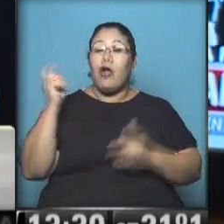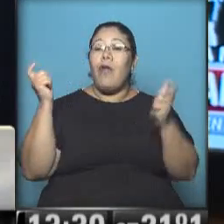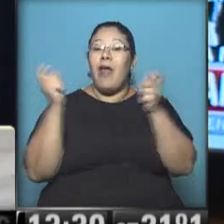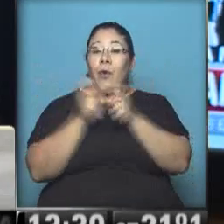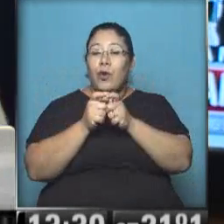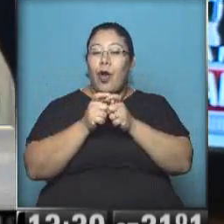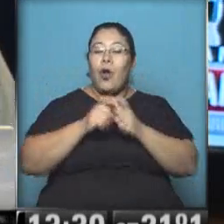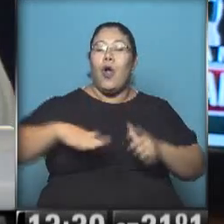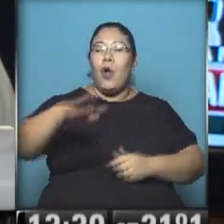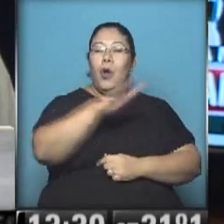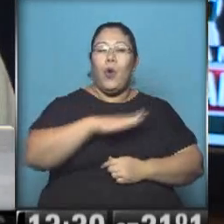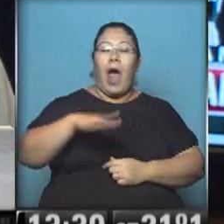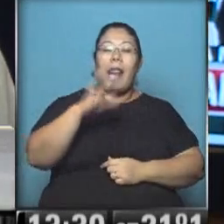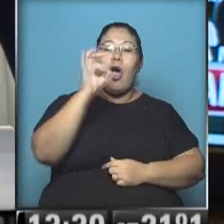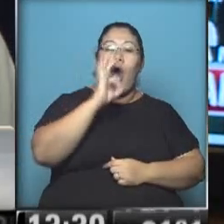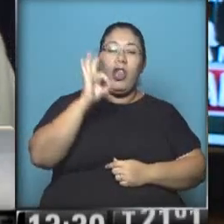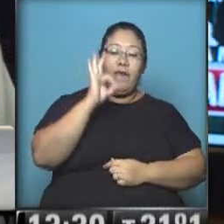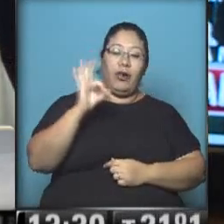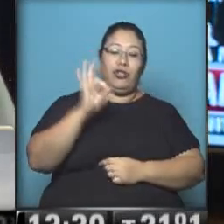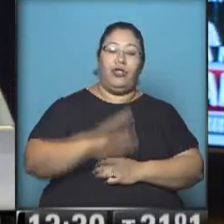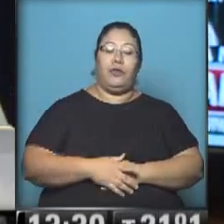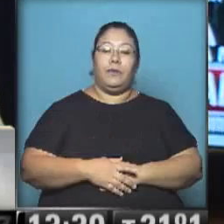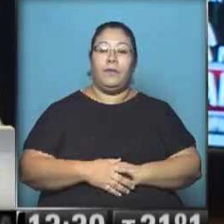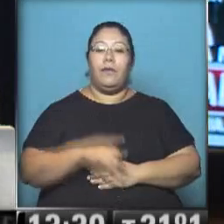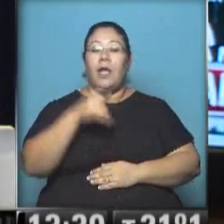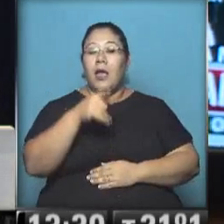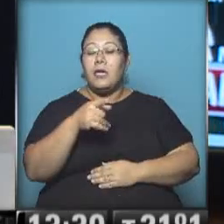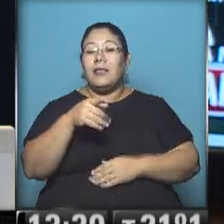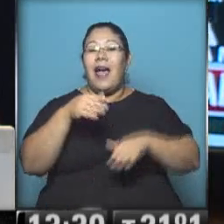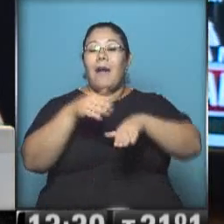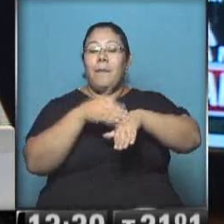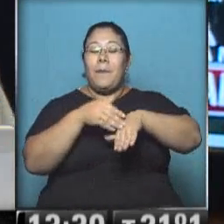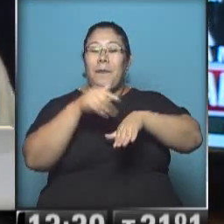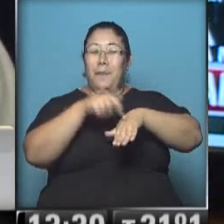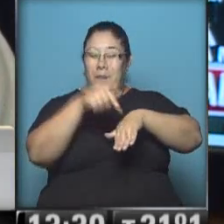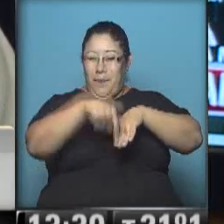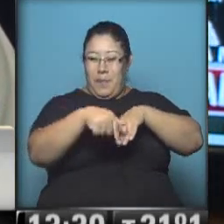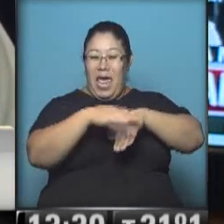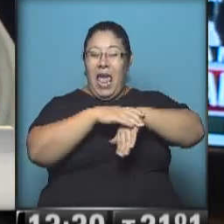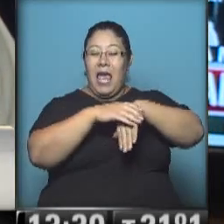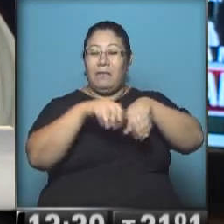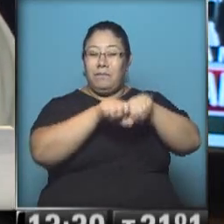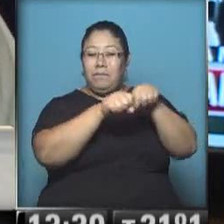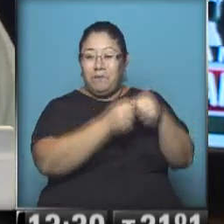Olivos, la primera que la presidenta hacía desde que estaba con su fractura del tobillo, Y